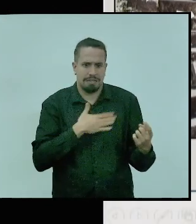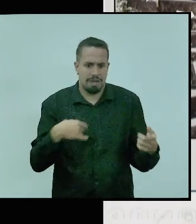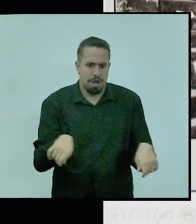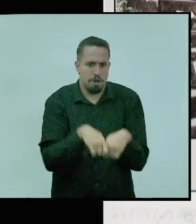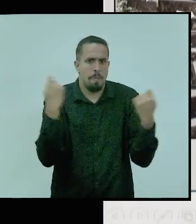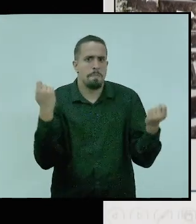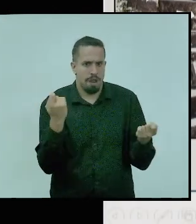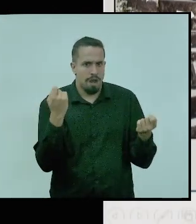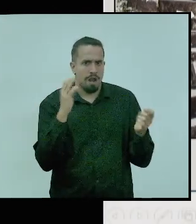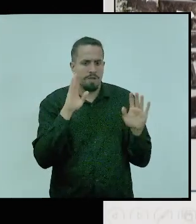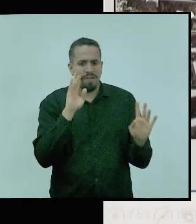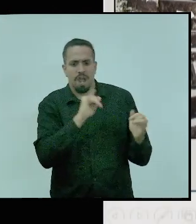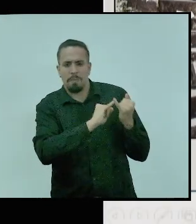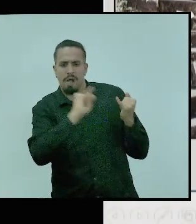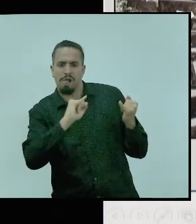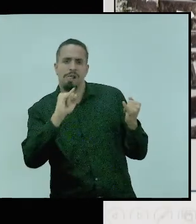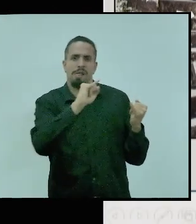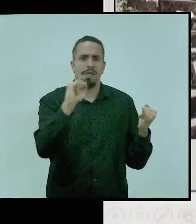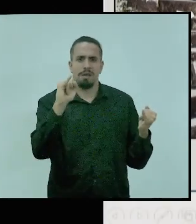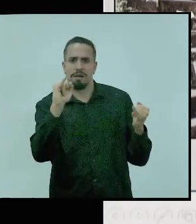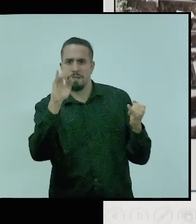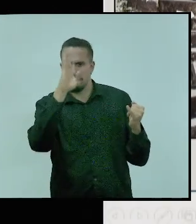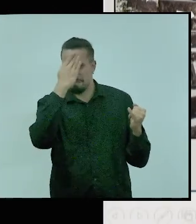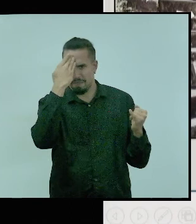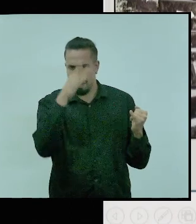que aparecían orientados principalmente.